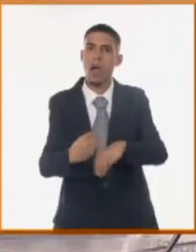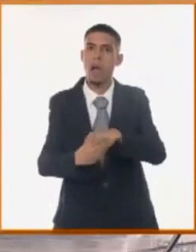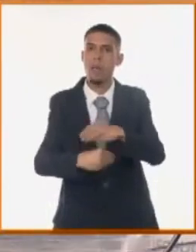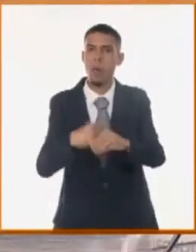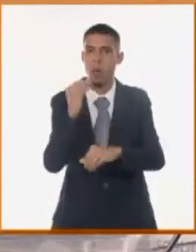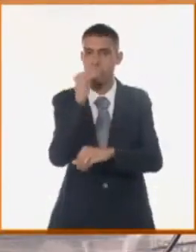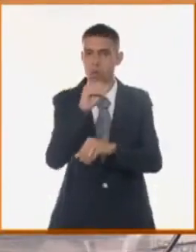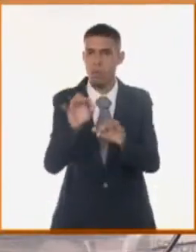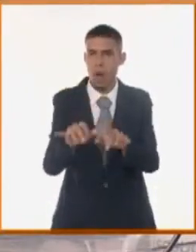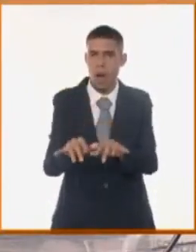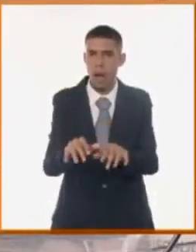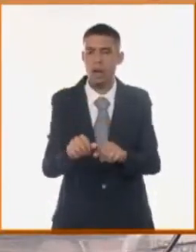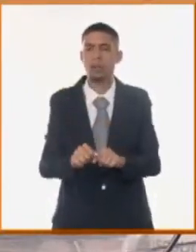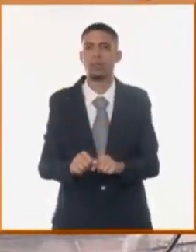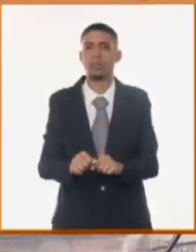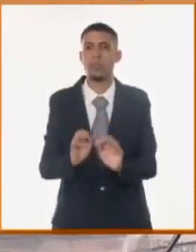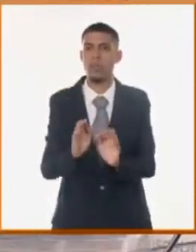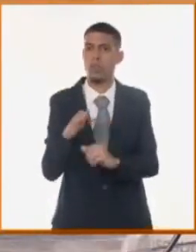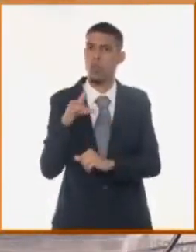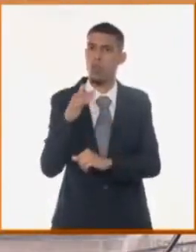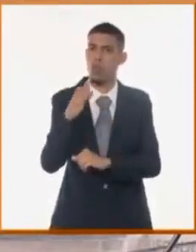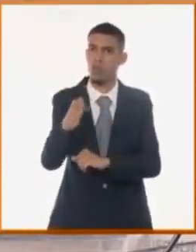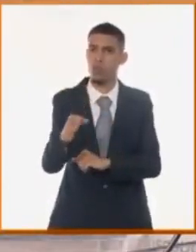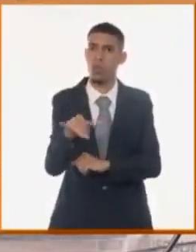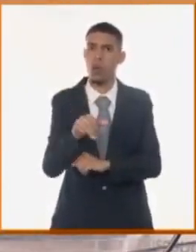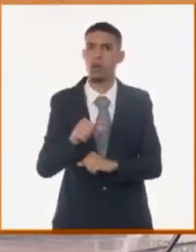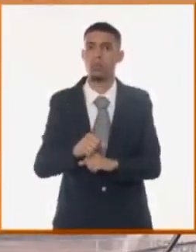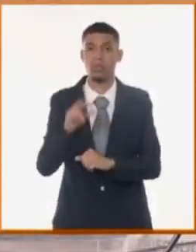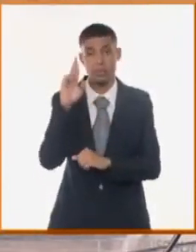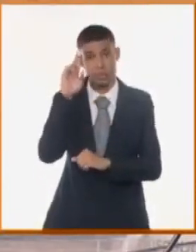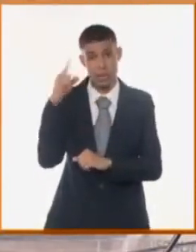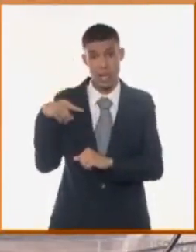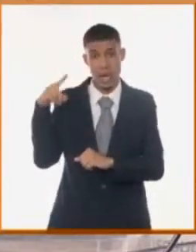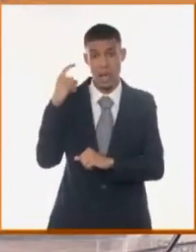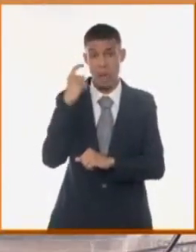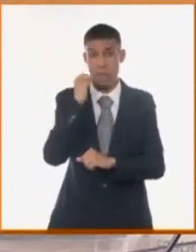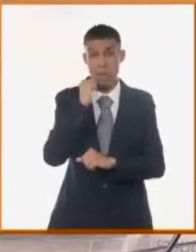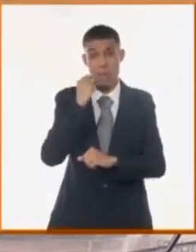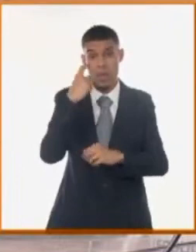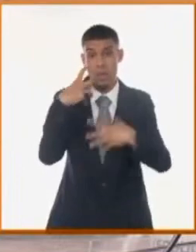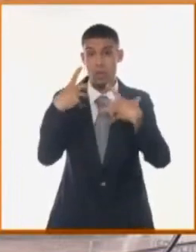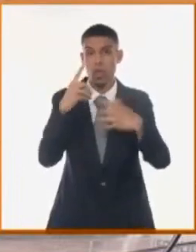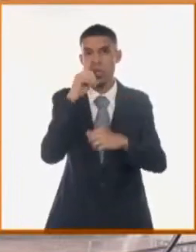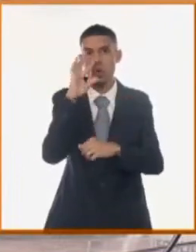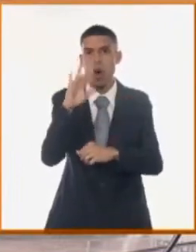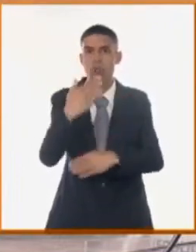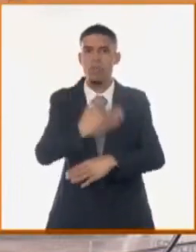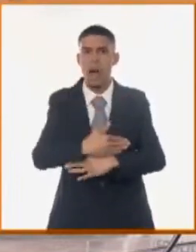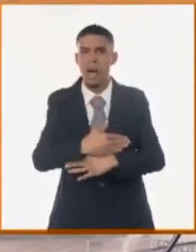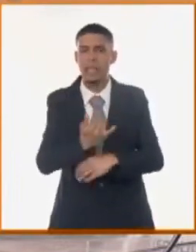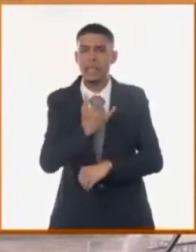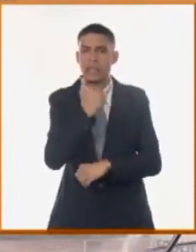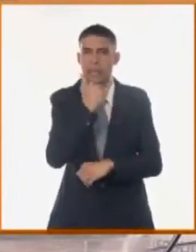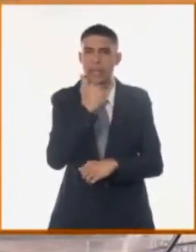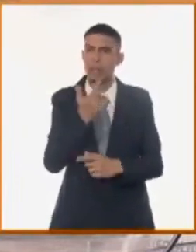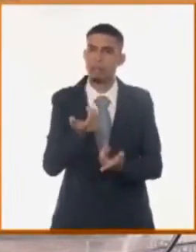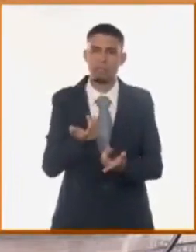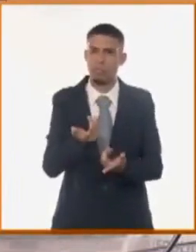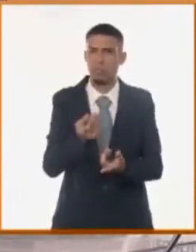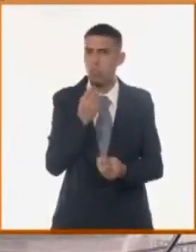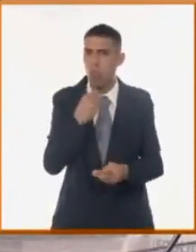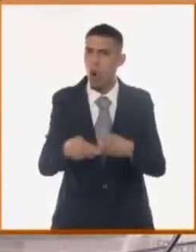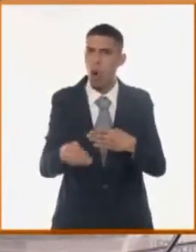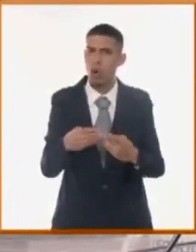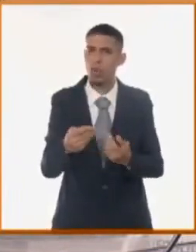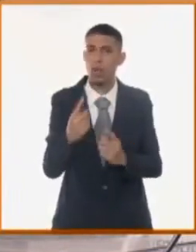país, qué están pensando hacia el futuro. Porque, como se decía ayer, lo importante no es las limitaciones que tenemos, sino cómo prepararnos para